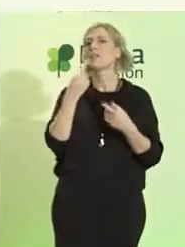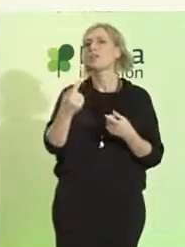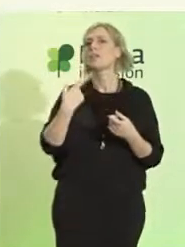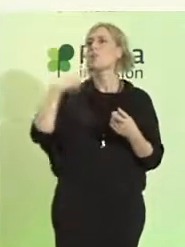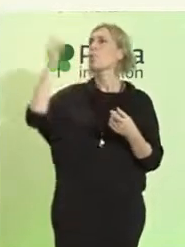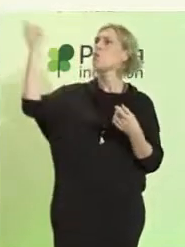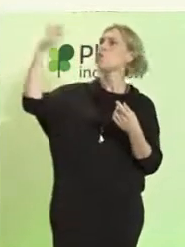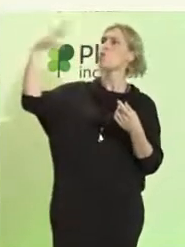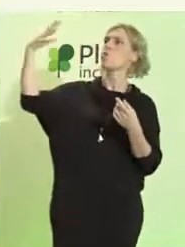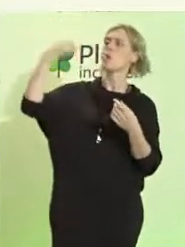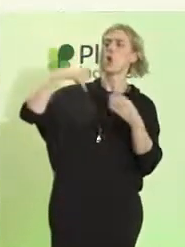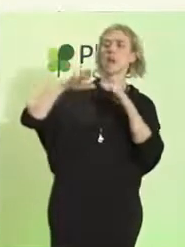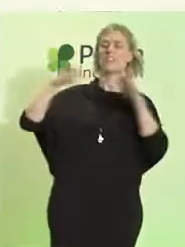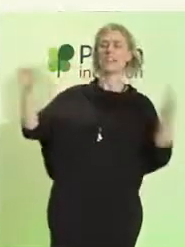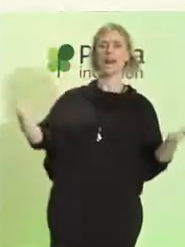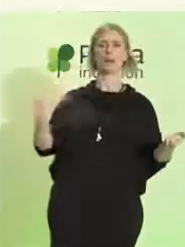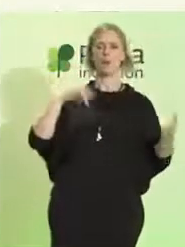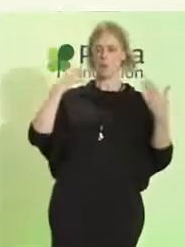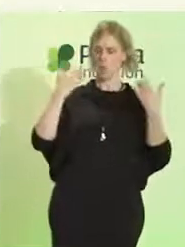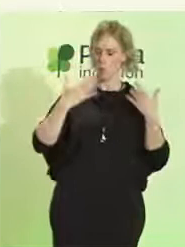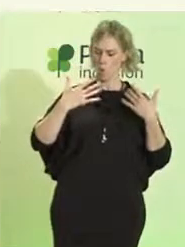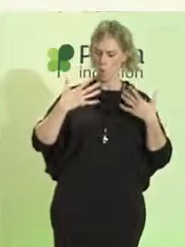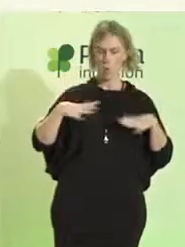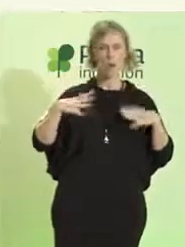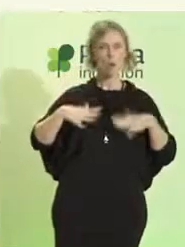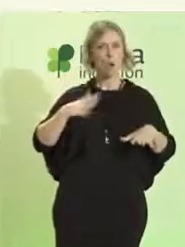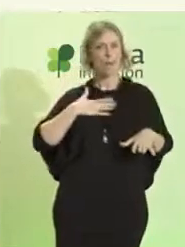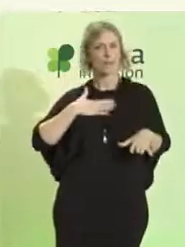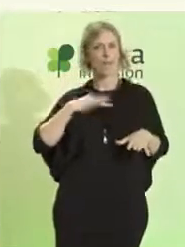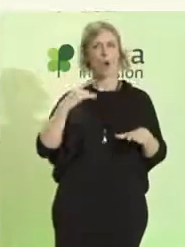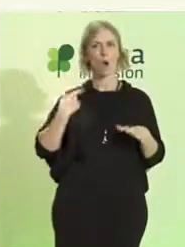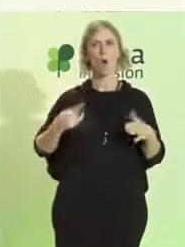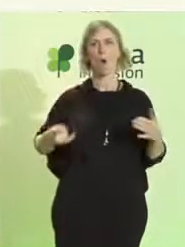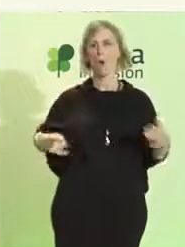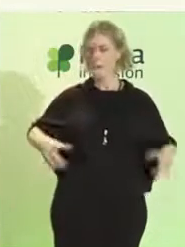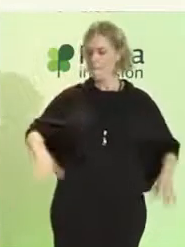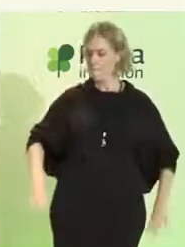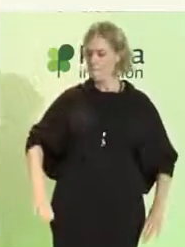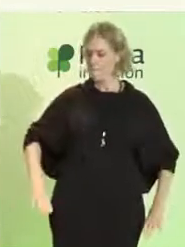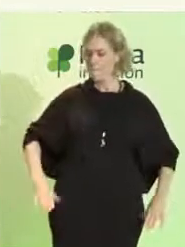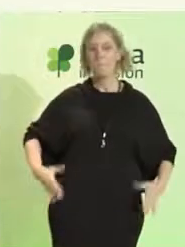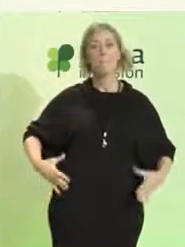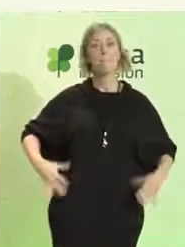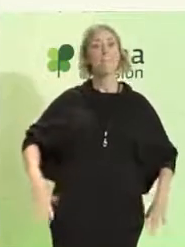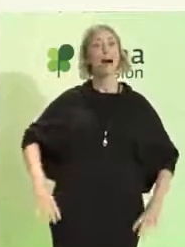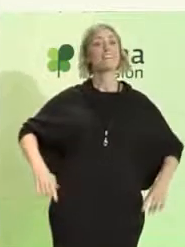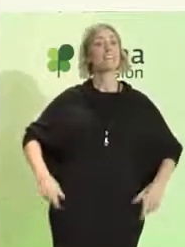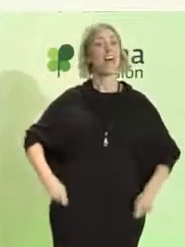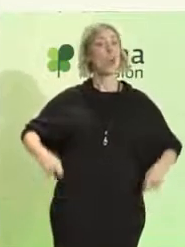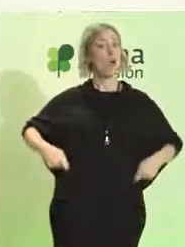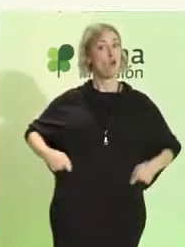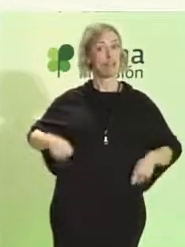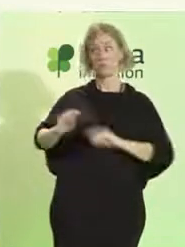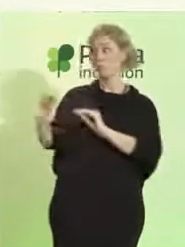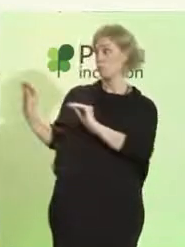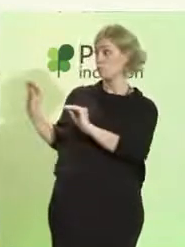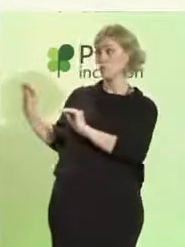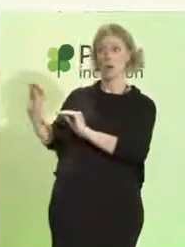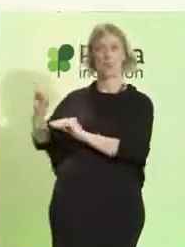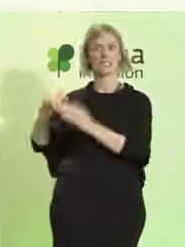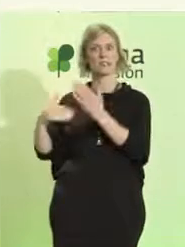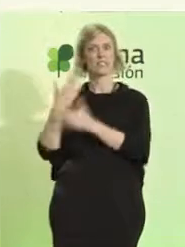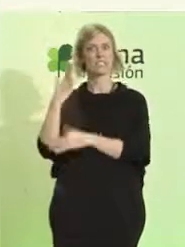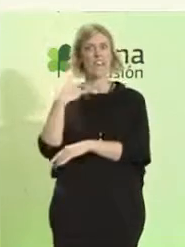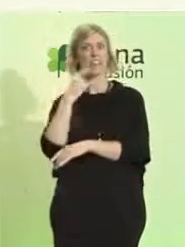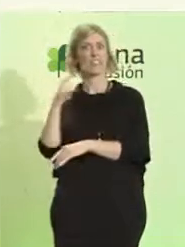cómo afecta cómo venís vestido. De hecho, cómo afecta los pantalones de Gie, que esta mañana que le han dicho que viene, que está por ahí levantando la mano,